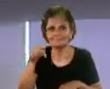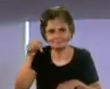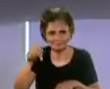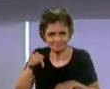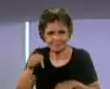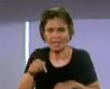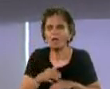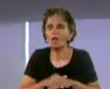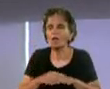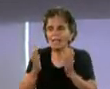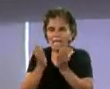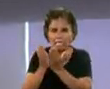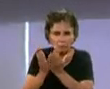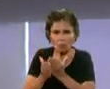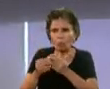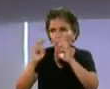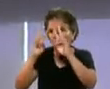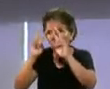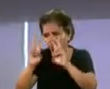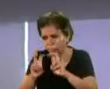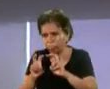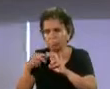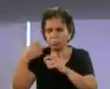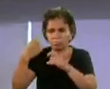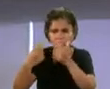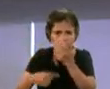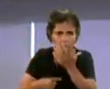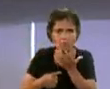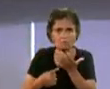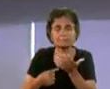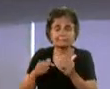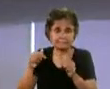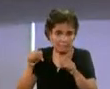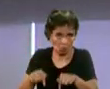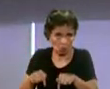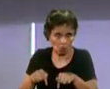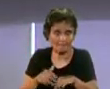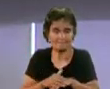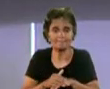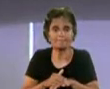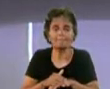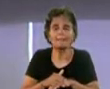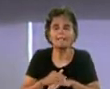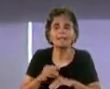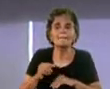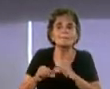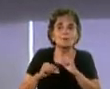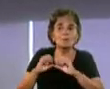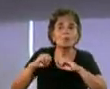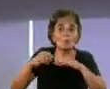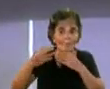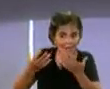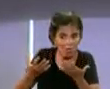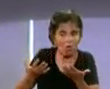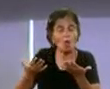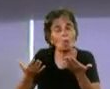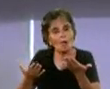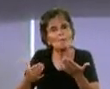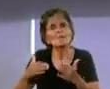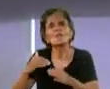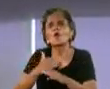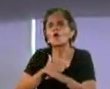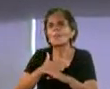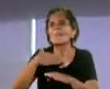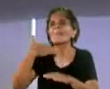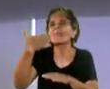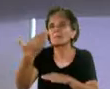realizando estudios para saber en qué condición se encuentra, si se va recuperando favorablemente, pero ¿cómo es el después y